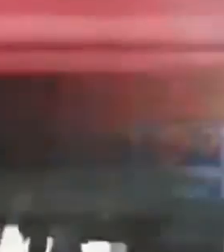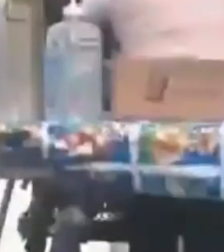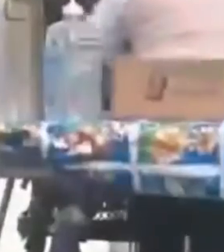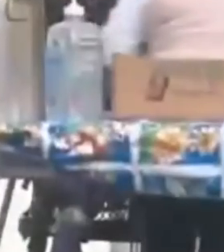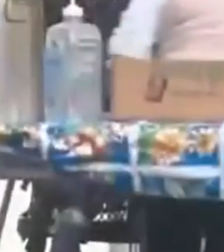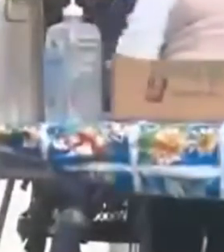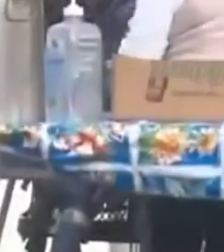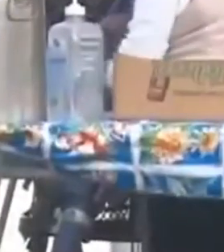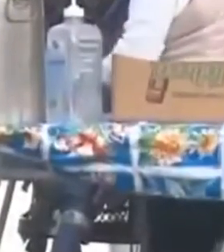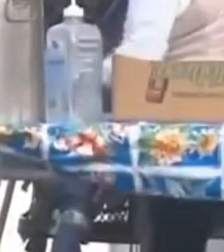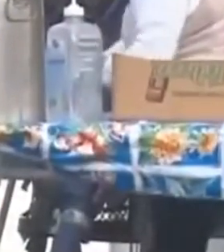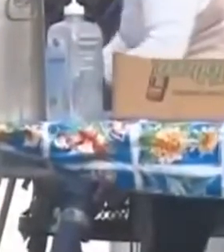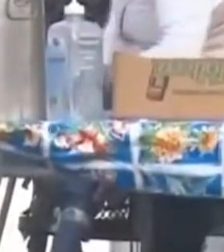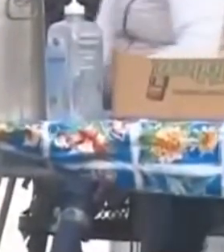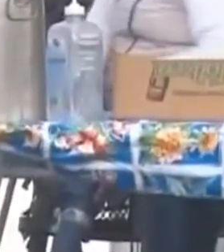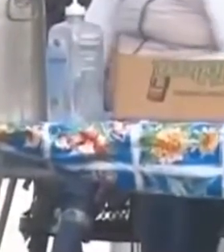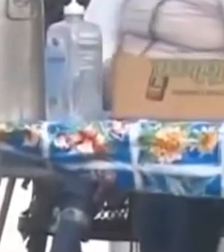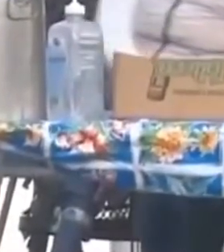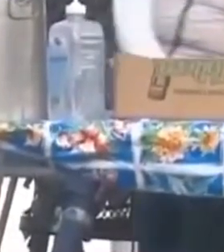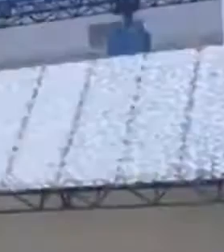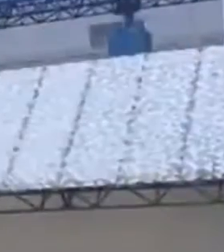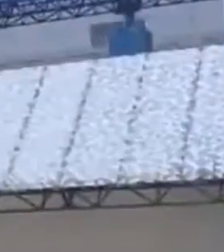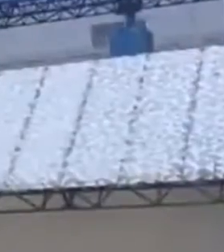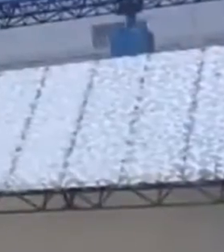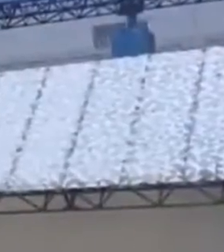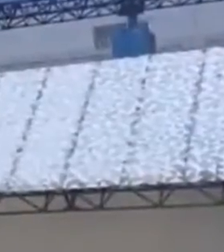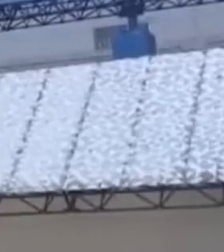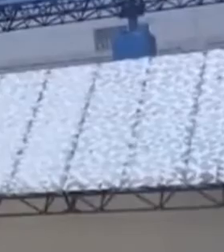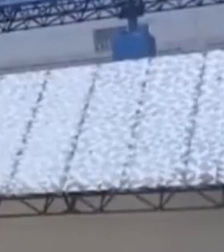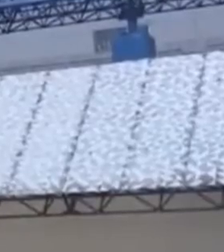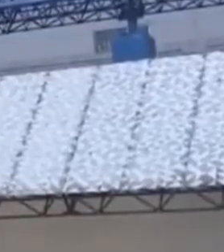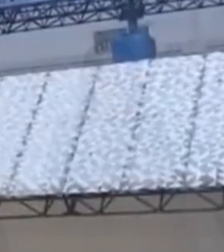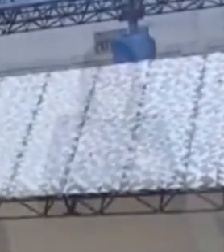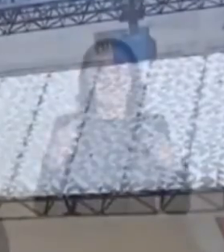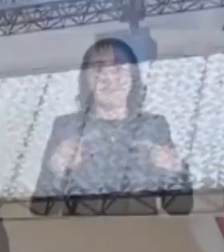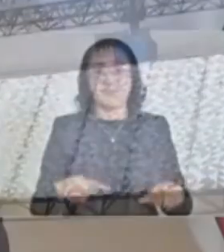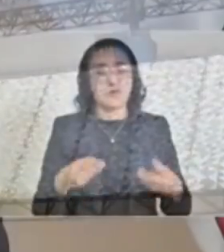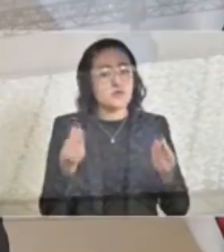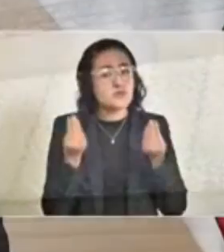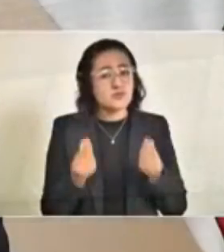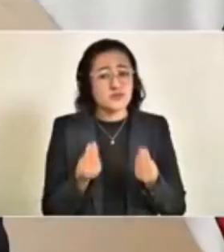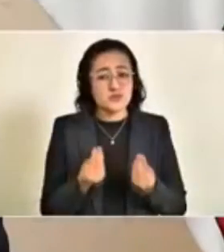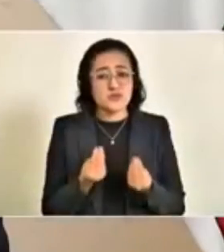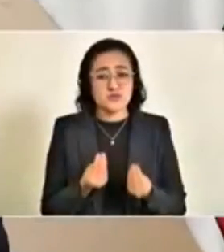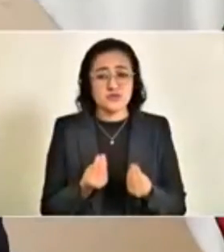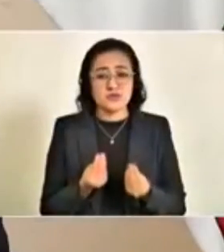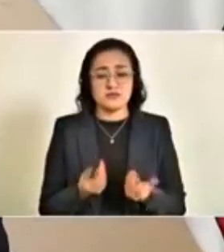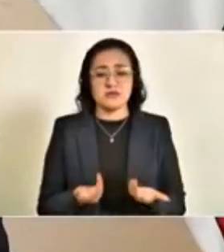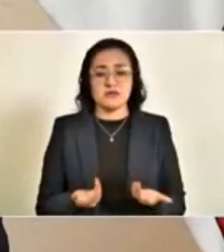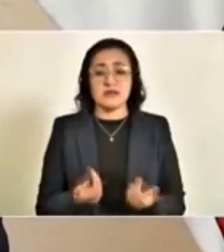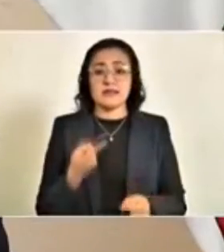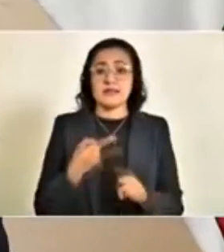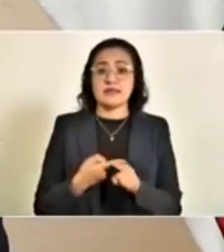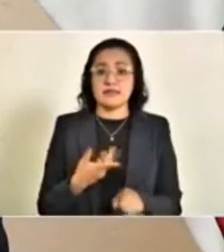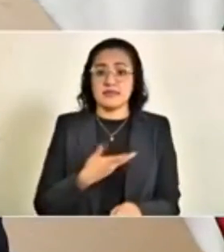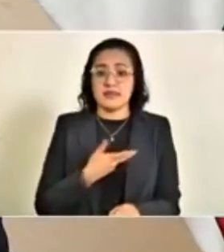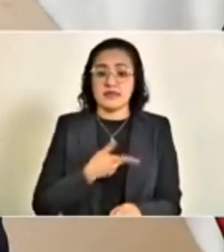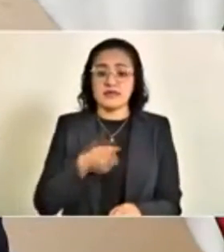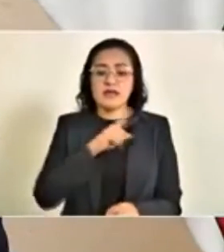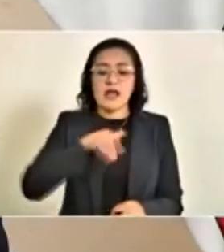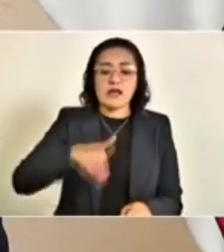ortopedia porque es necesario atender a muchas personas que tienen